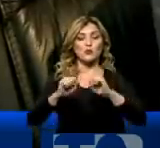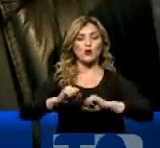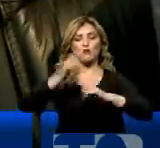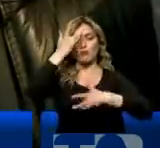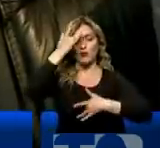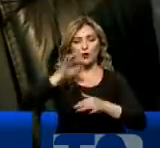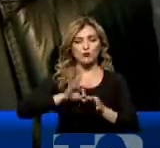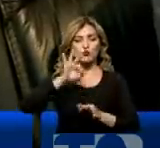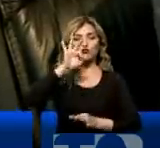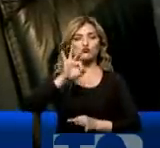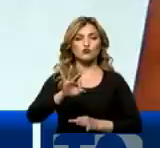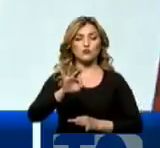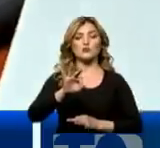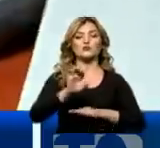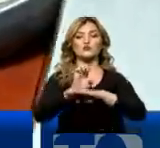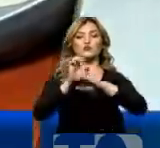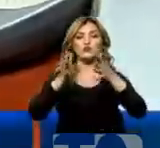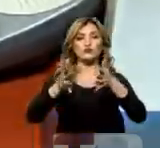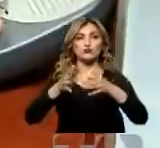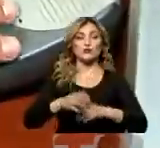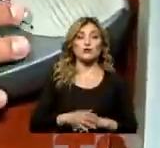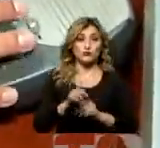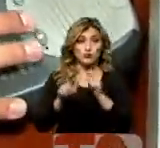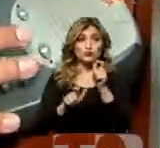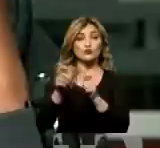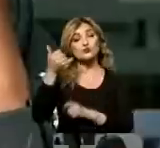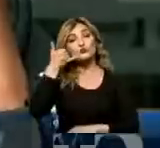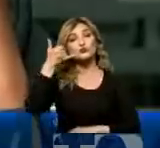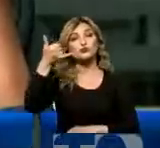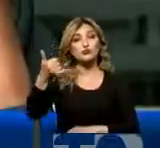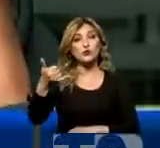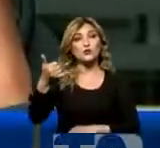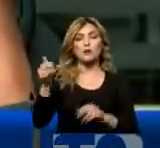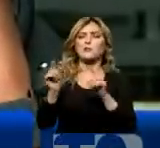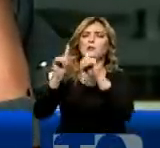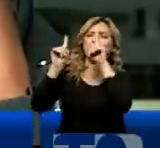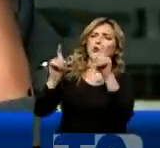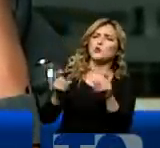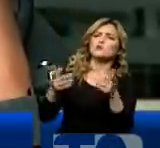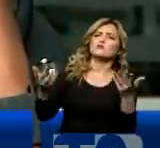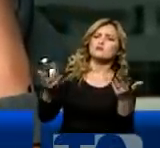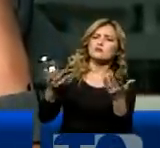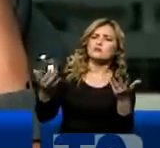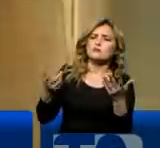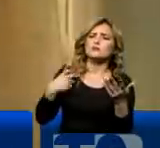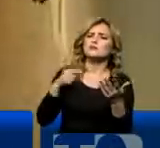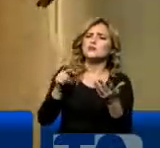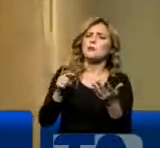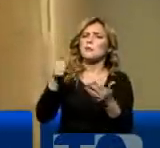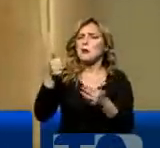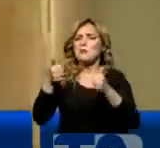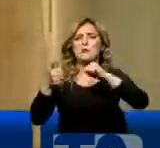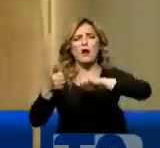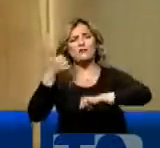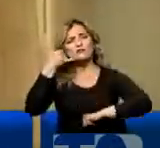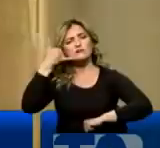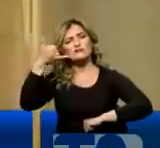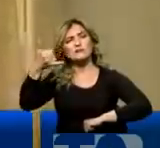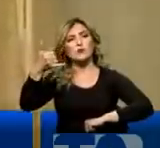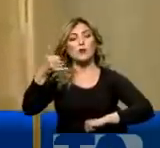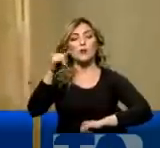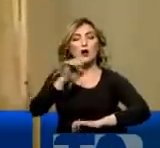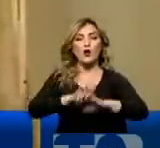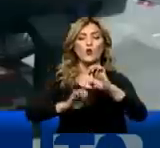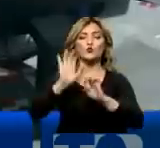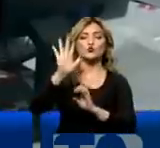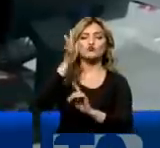en los ciudadanos ecuatorianos. Cuando los ciudadanos llaman, les hacen consultas y se les realiza un triaje médico para valorar el